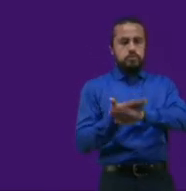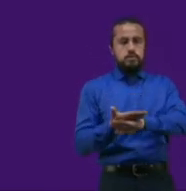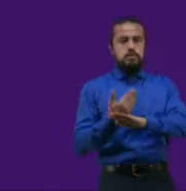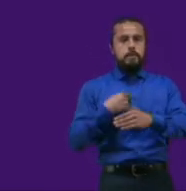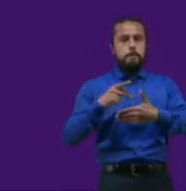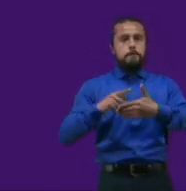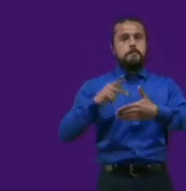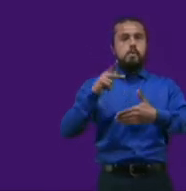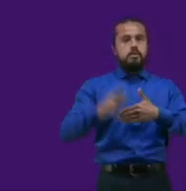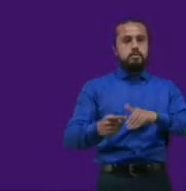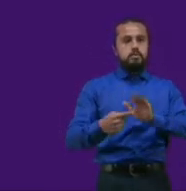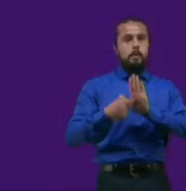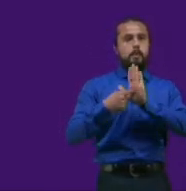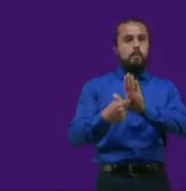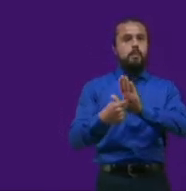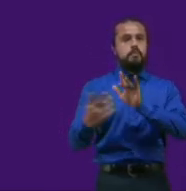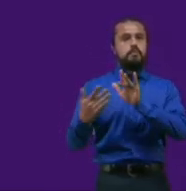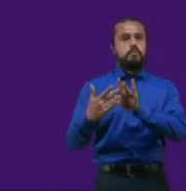invertir contigo?